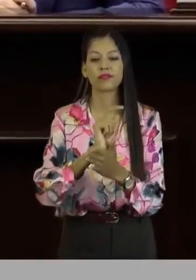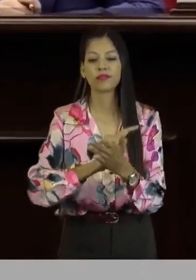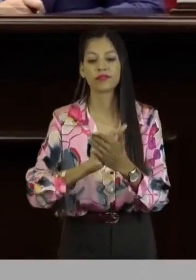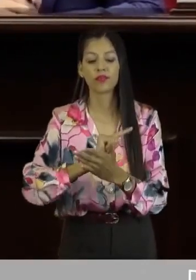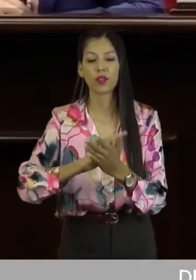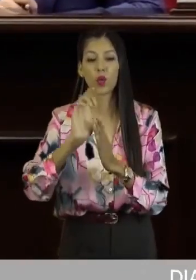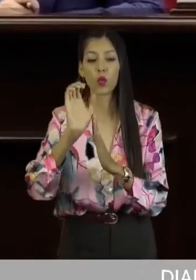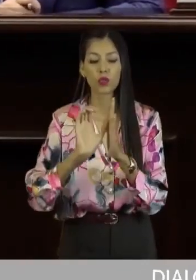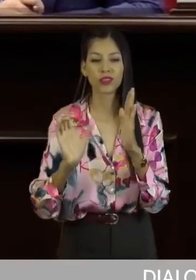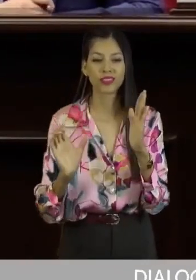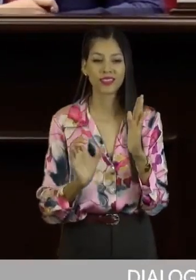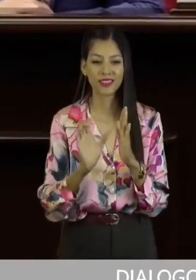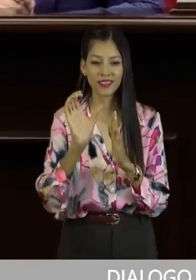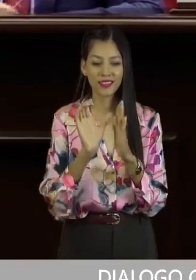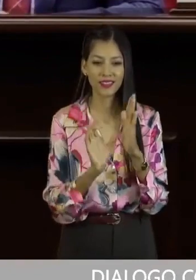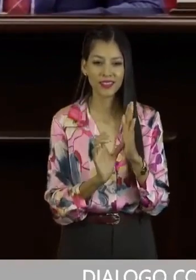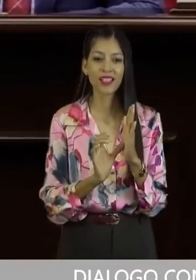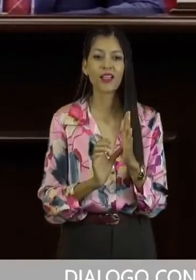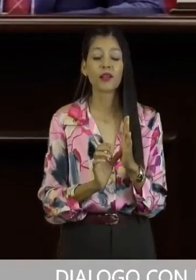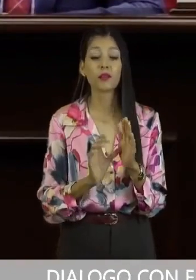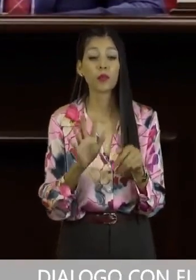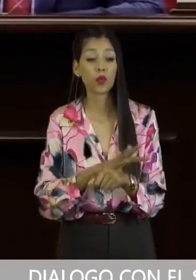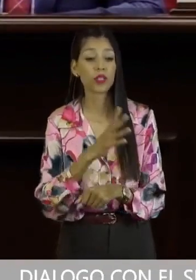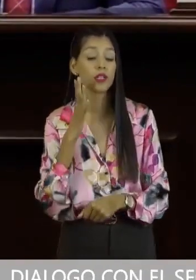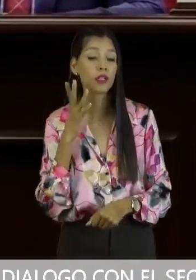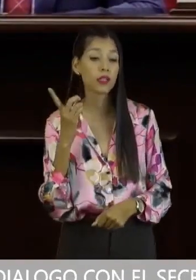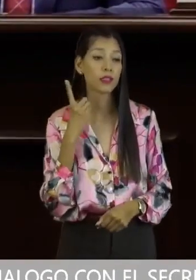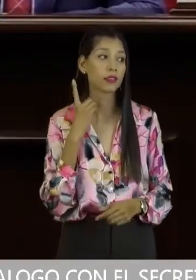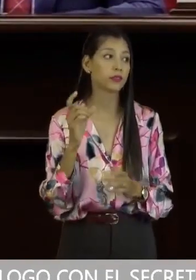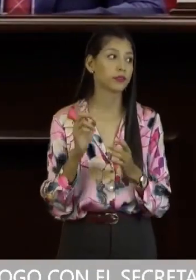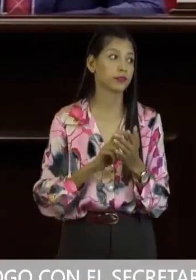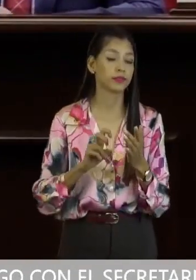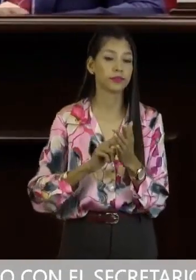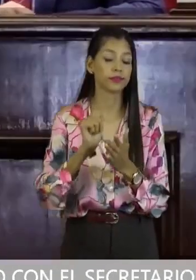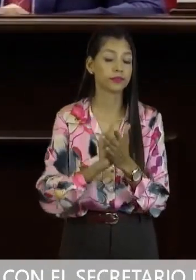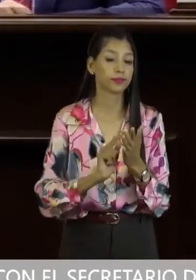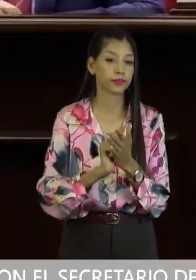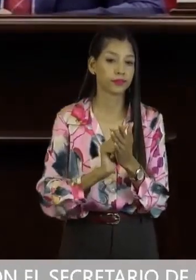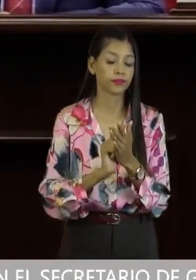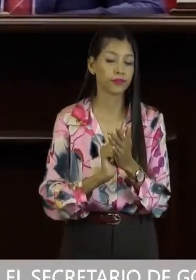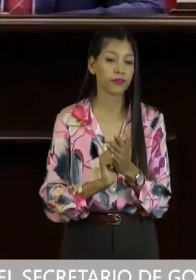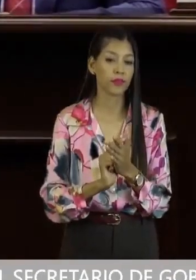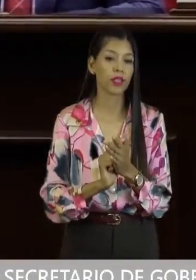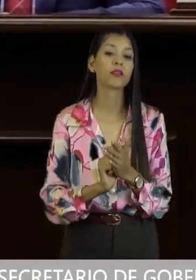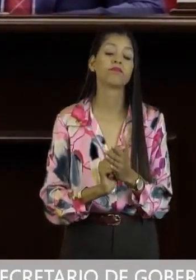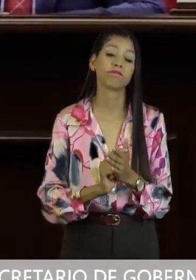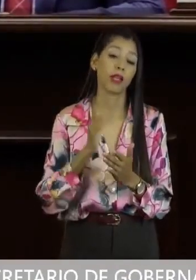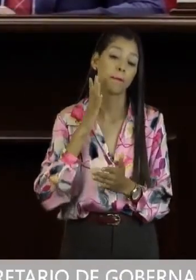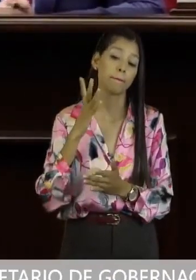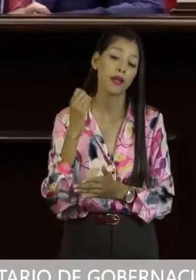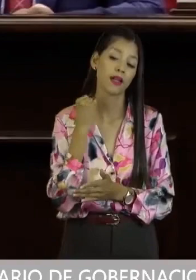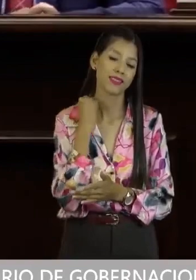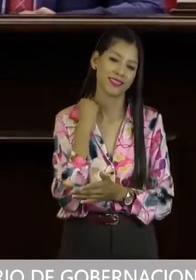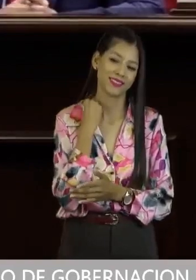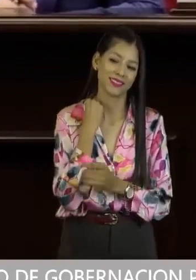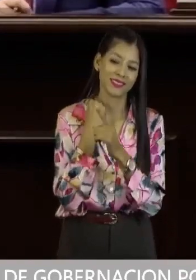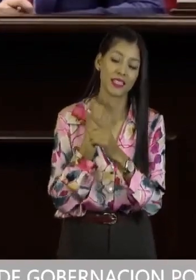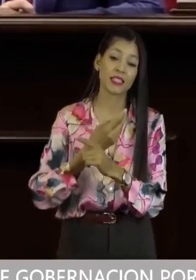para la reforma constitucional en la Cámara de Diputados y Senadores se requieren las 2/3 partes.